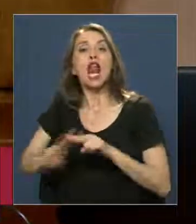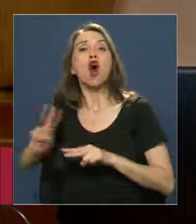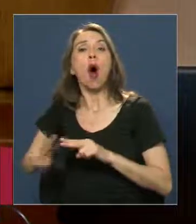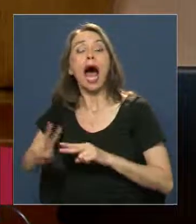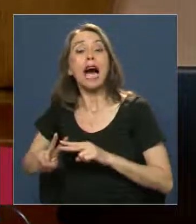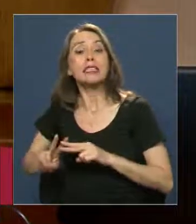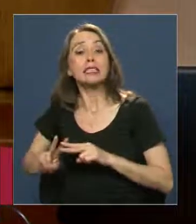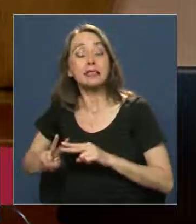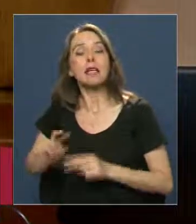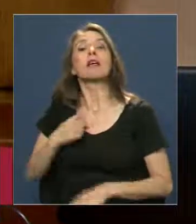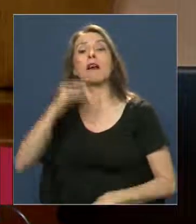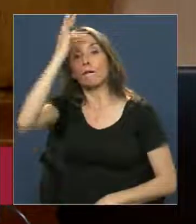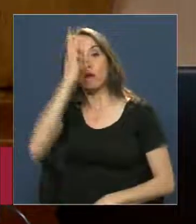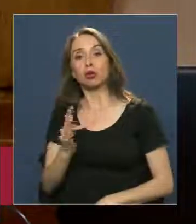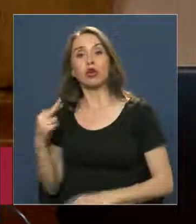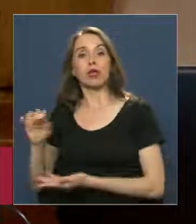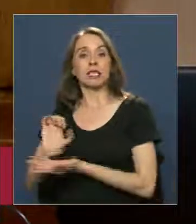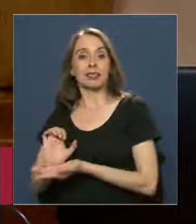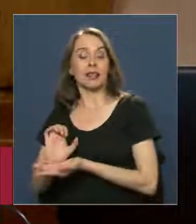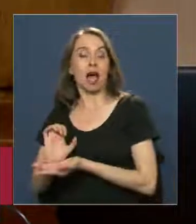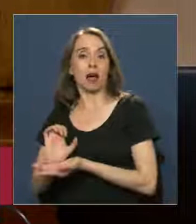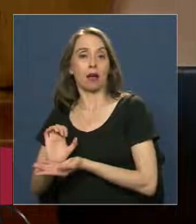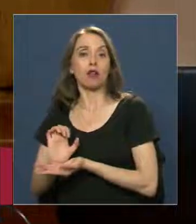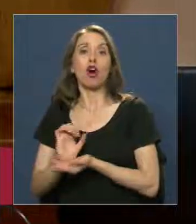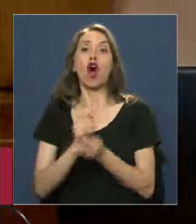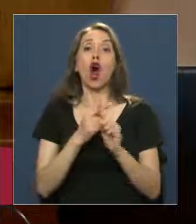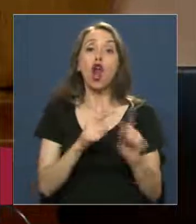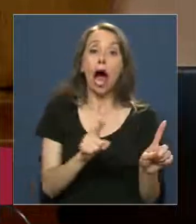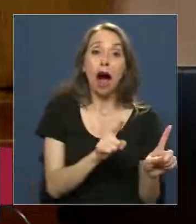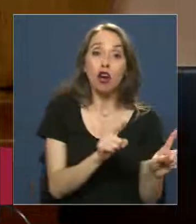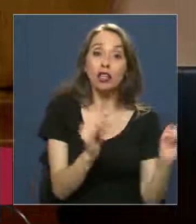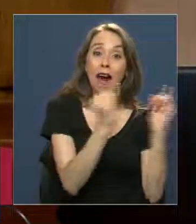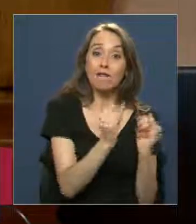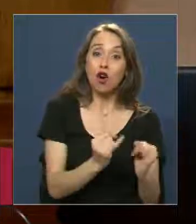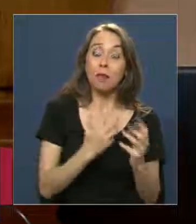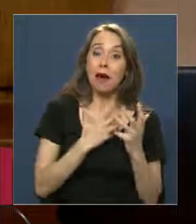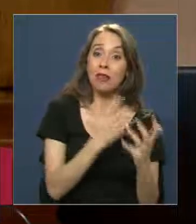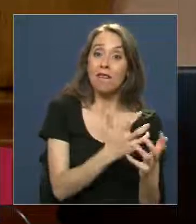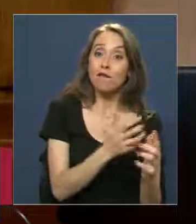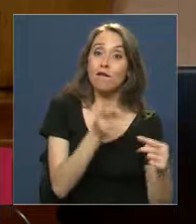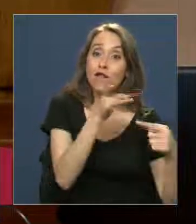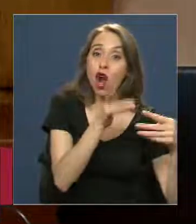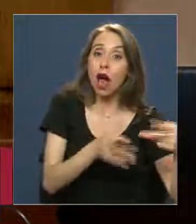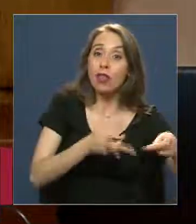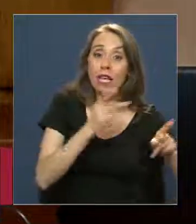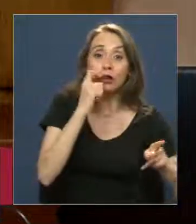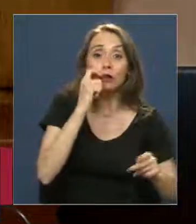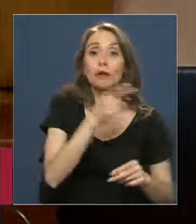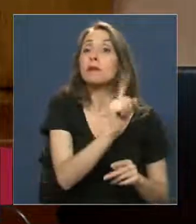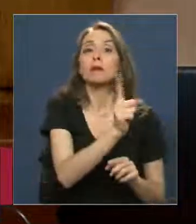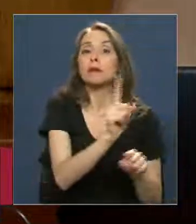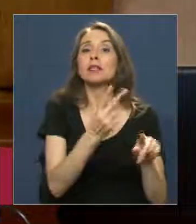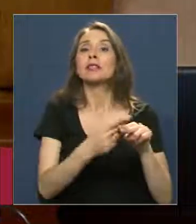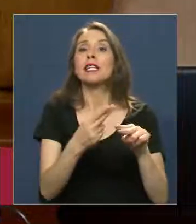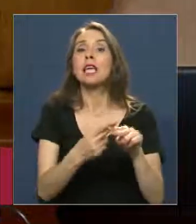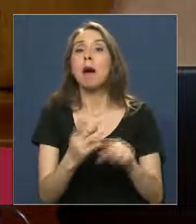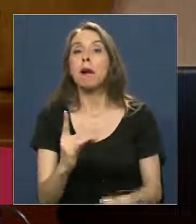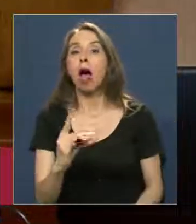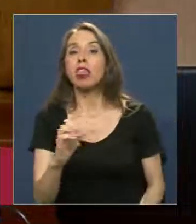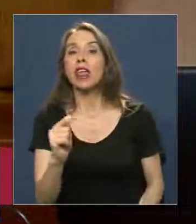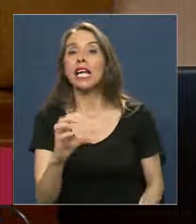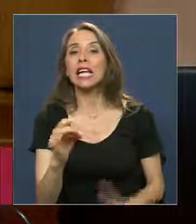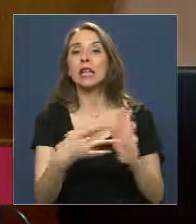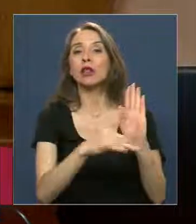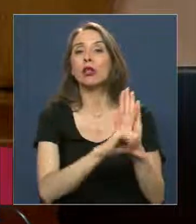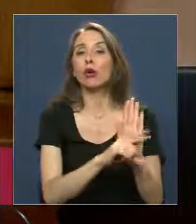Estado, y ya la gravedad social, ya lo expliqué, ¿no es cierto?, porque supone que la policía está para protegernos y no para violar nuestros derechos humanos. Yo